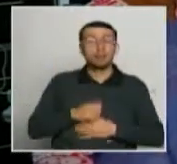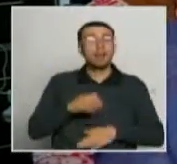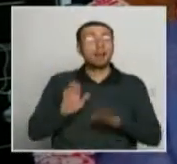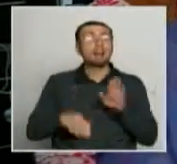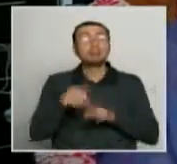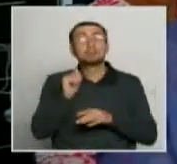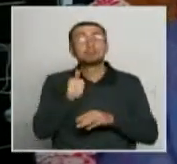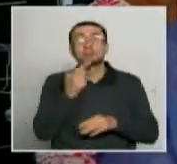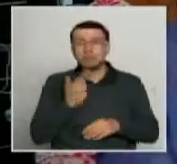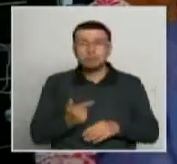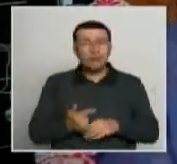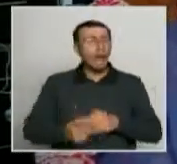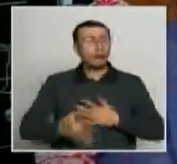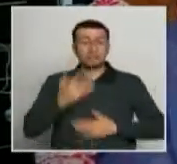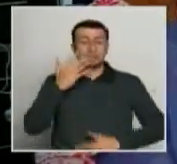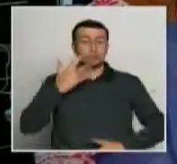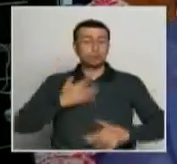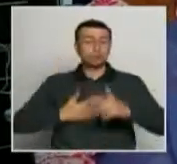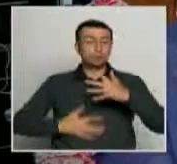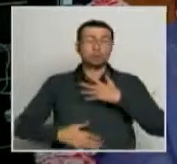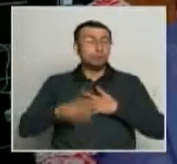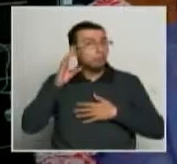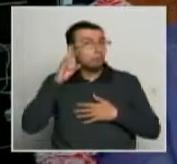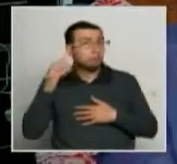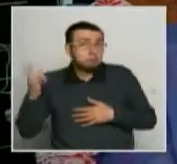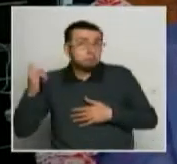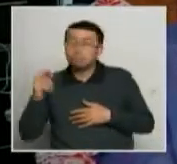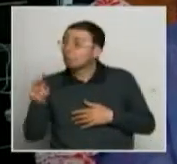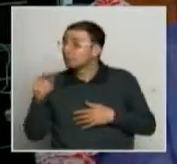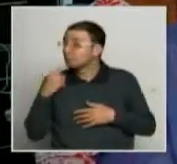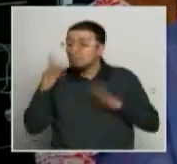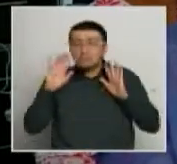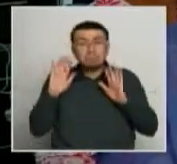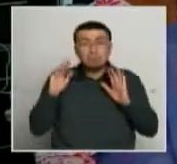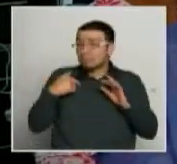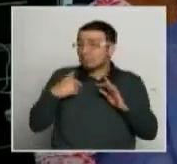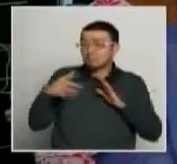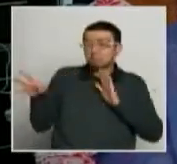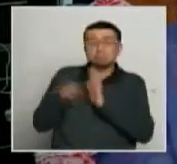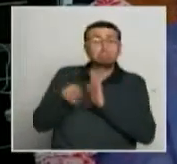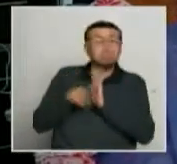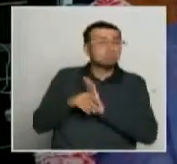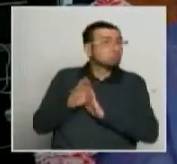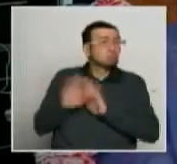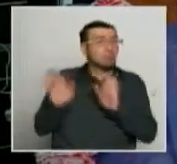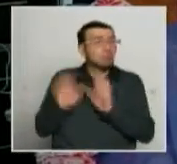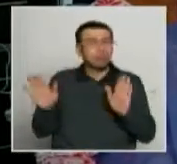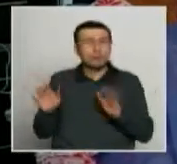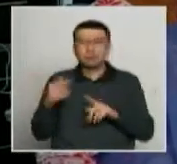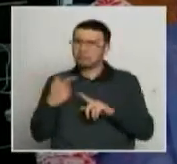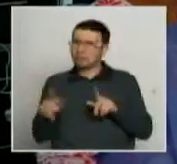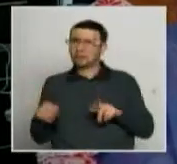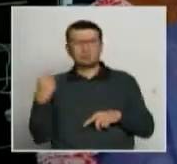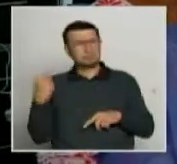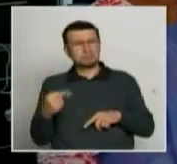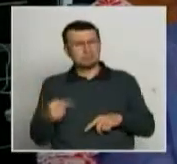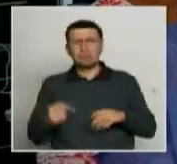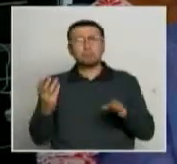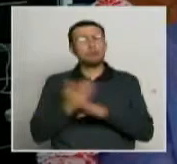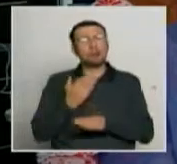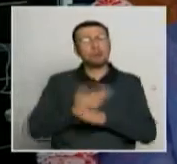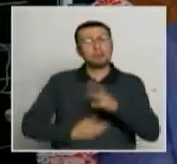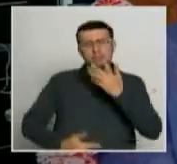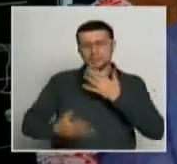tema circulatorio porque lo oyen decir, sí, tengo un problema circulatorio. Pero ¿qué es un problema